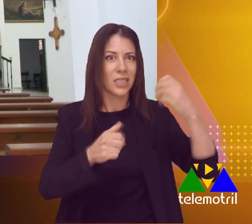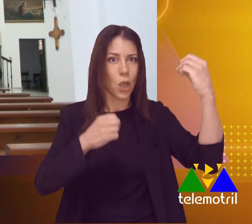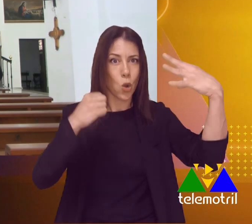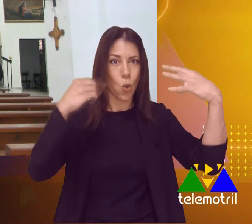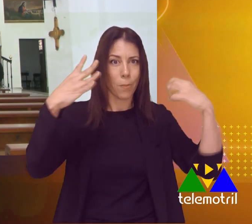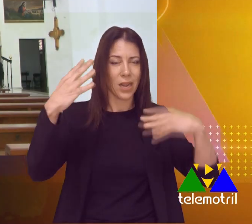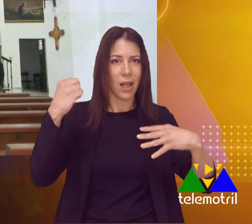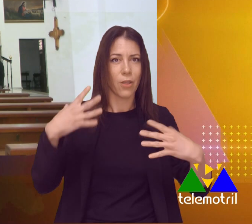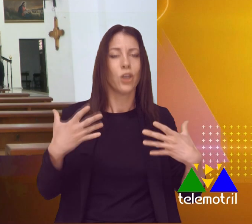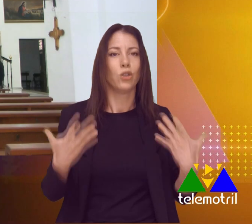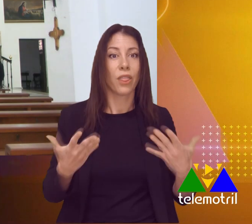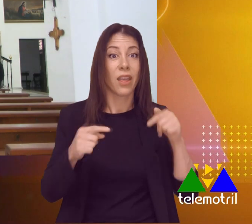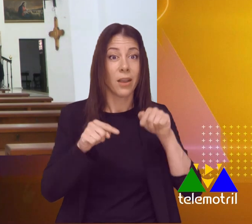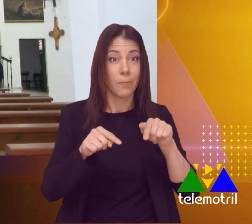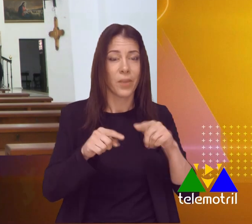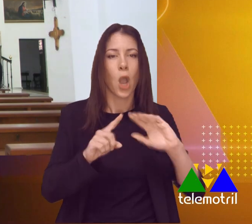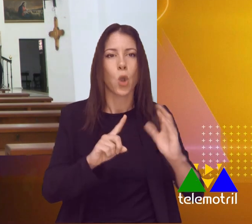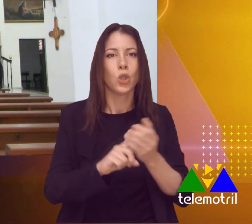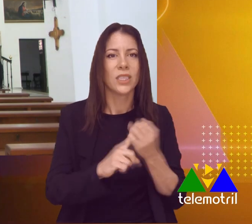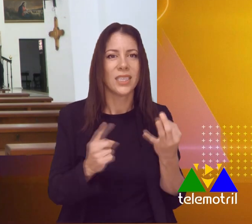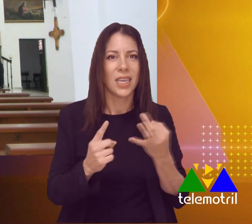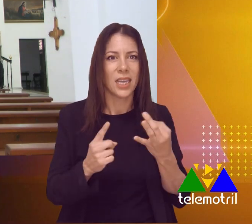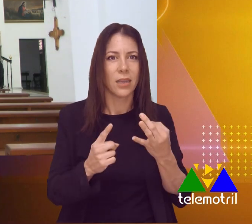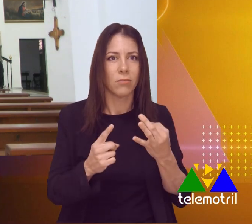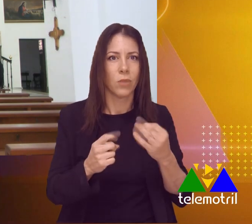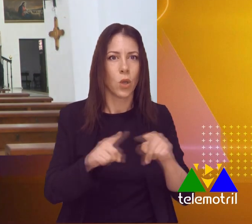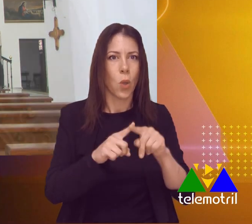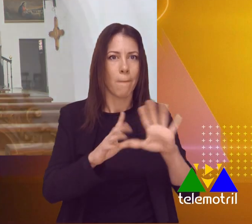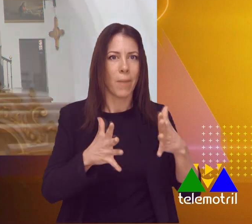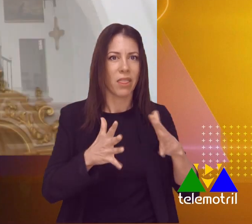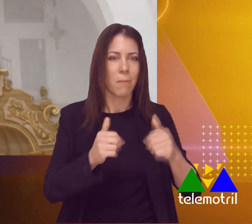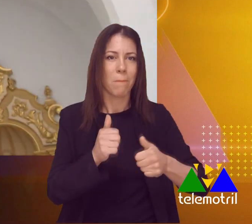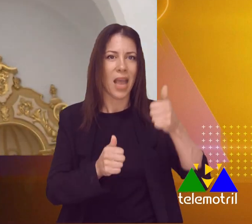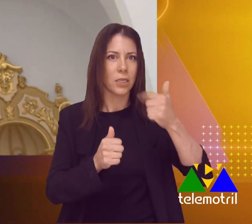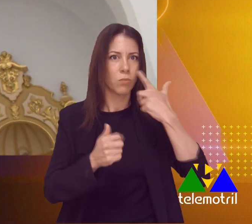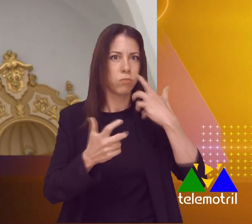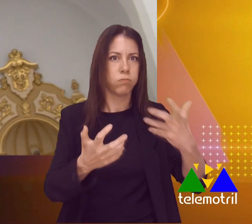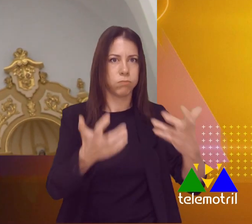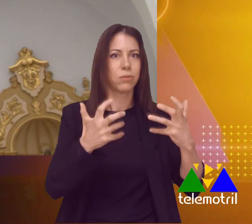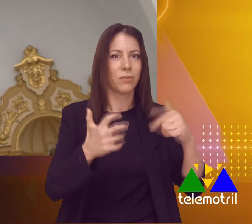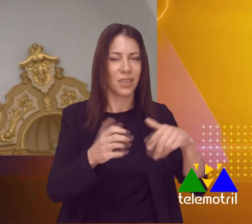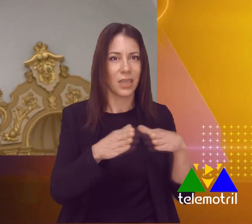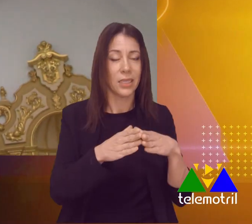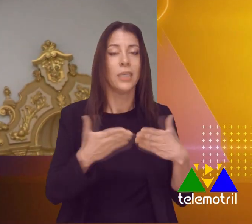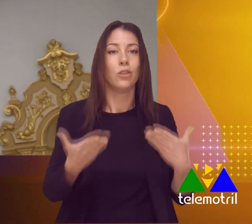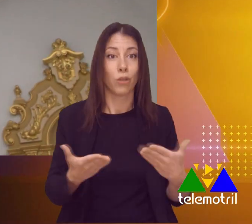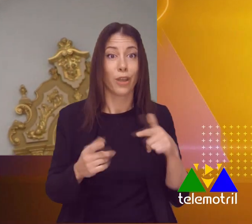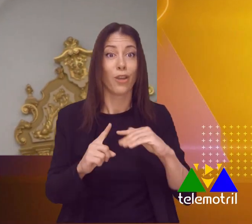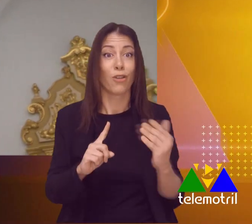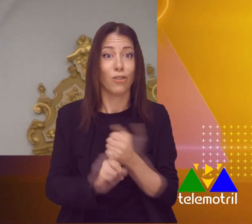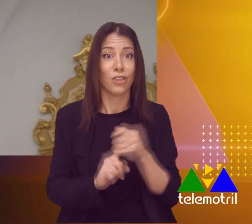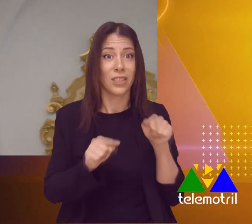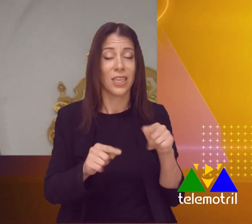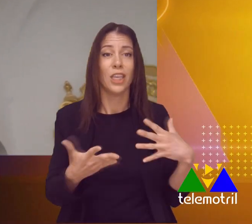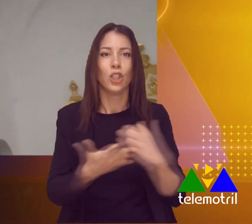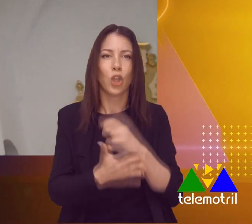Con lo cual él consigue otra aparte cosa de tener más. luz, el realce, la parte más principal, lógicamente, de la iglesia. Claro, ¿qué consigue? Pues que toda la